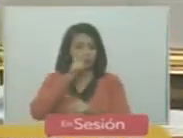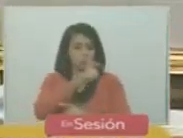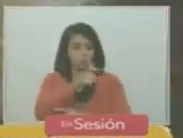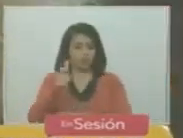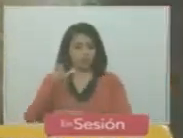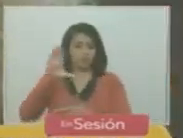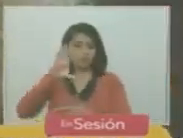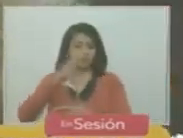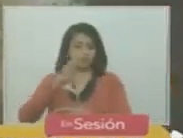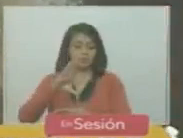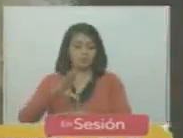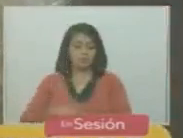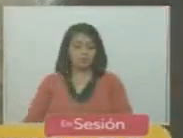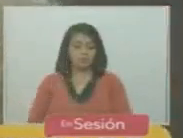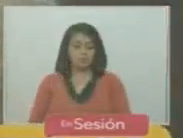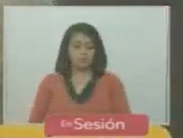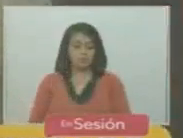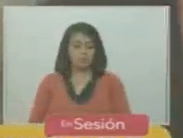americanos.